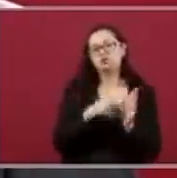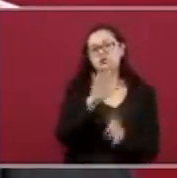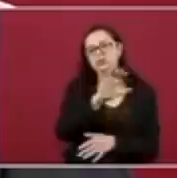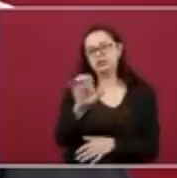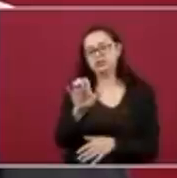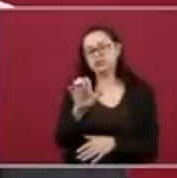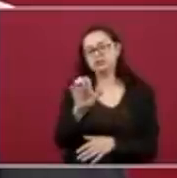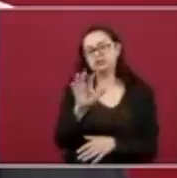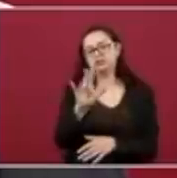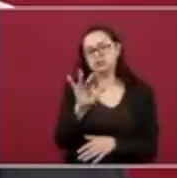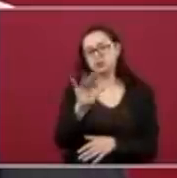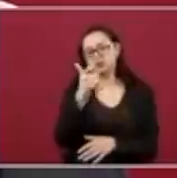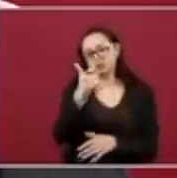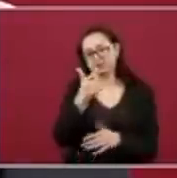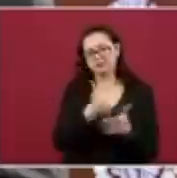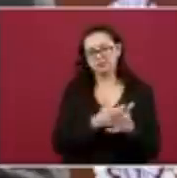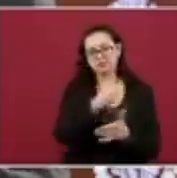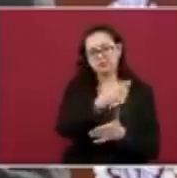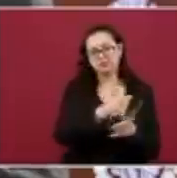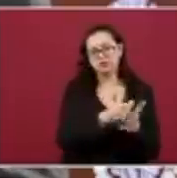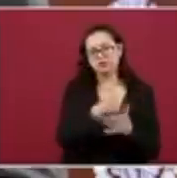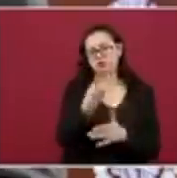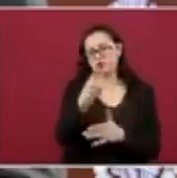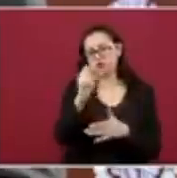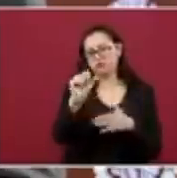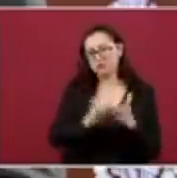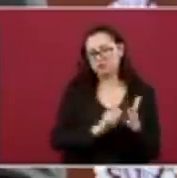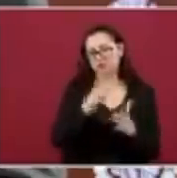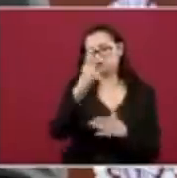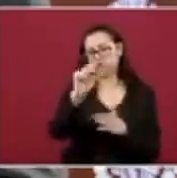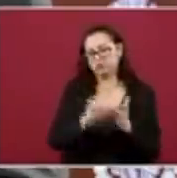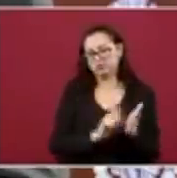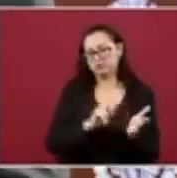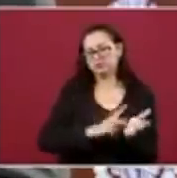2,550 pesos cada dos meses.